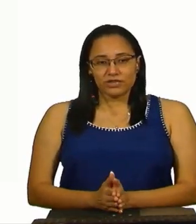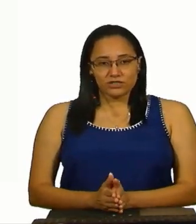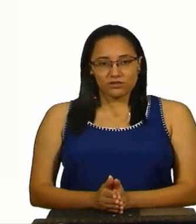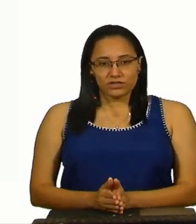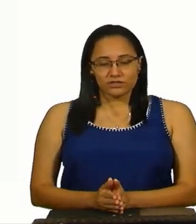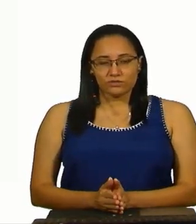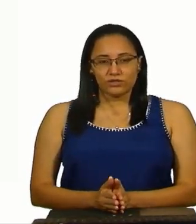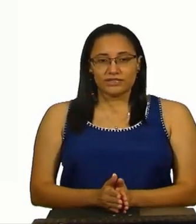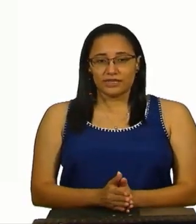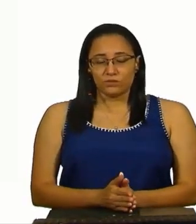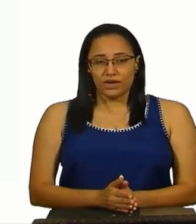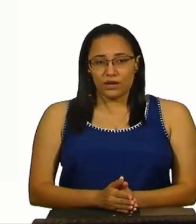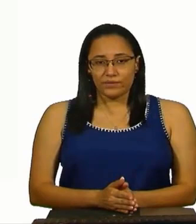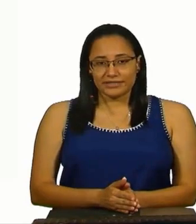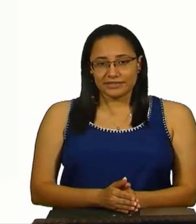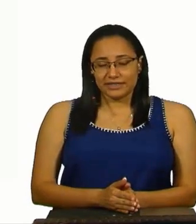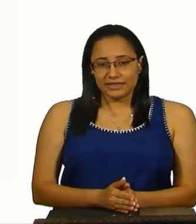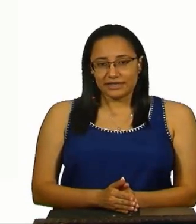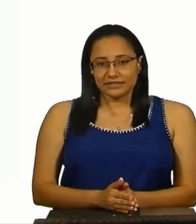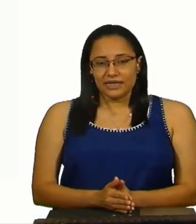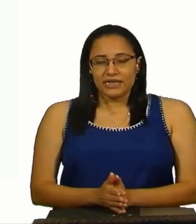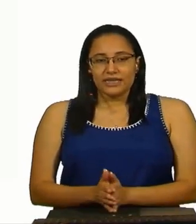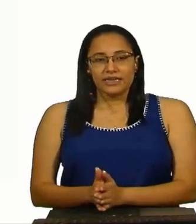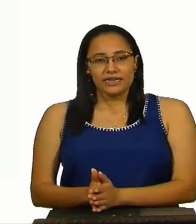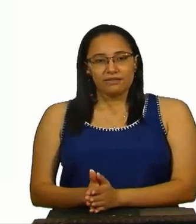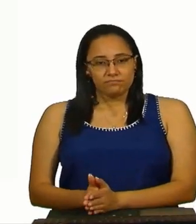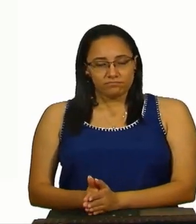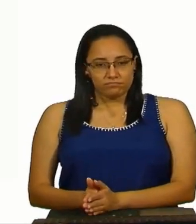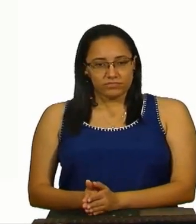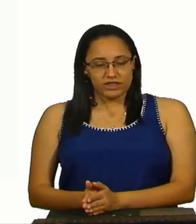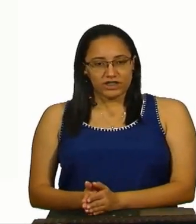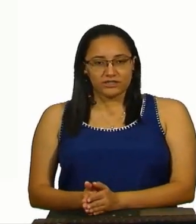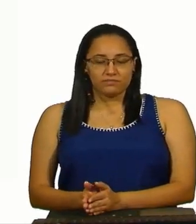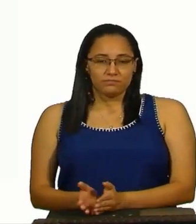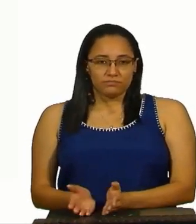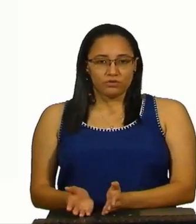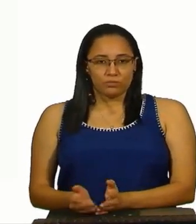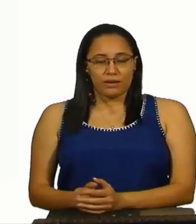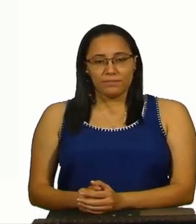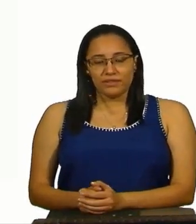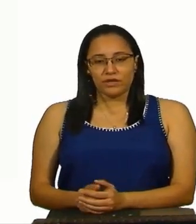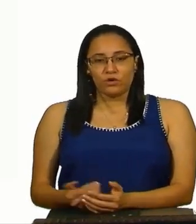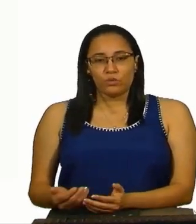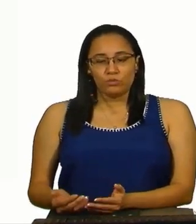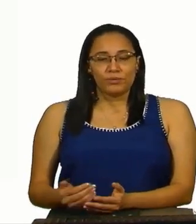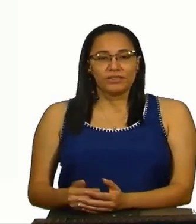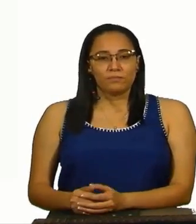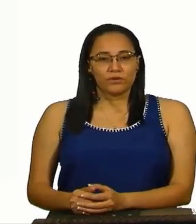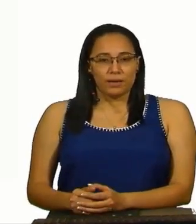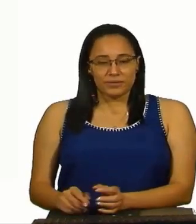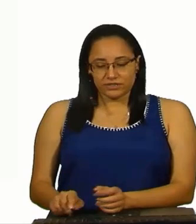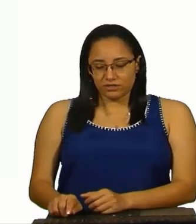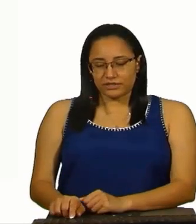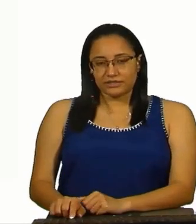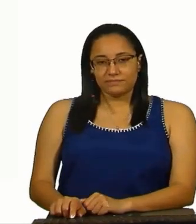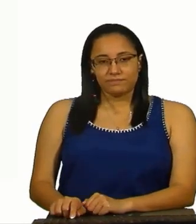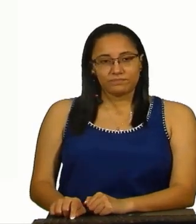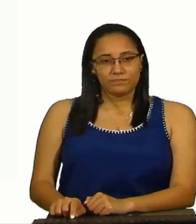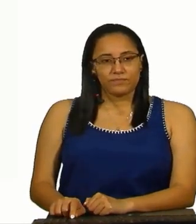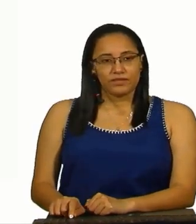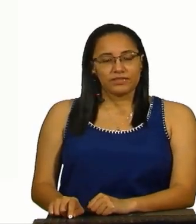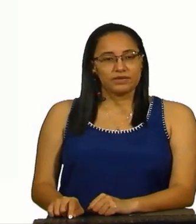estas oraciones utilizando allow escritas y dichas normalmente o comúnmente por las